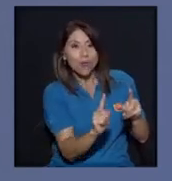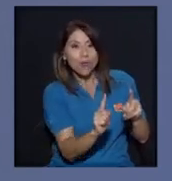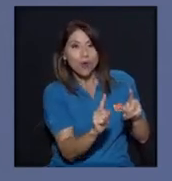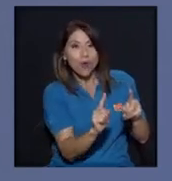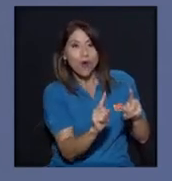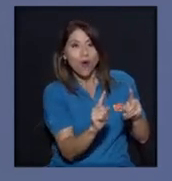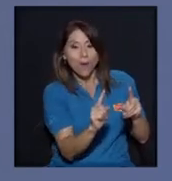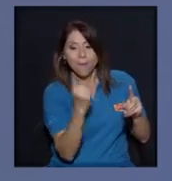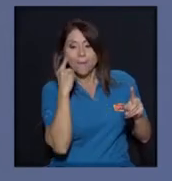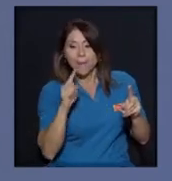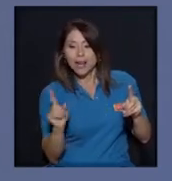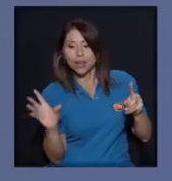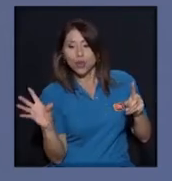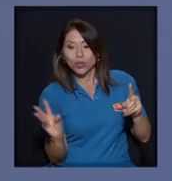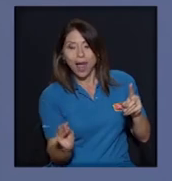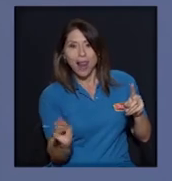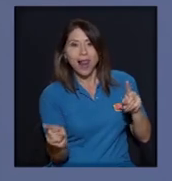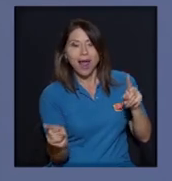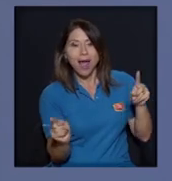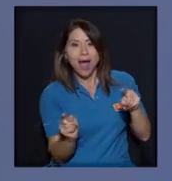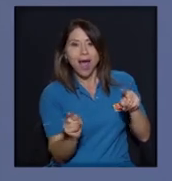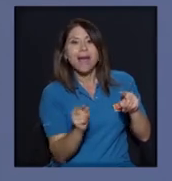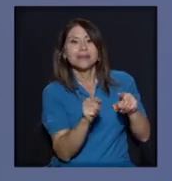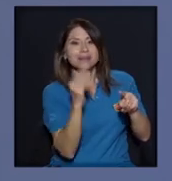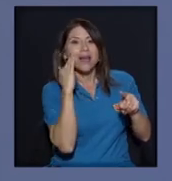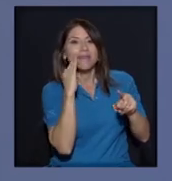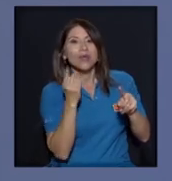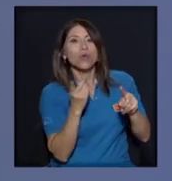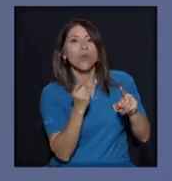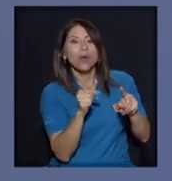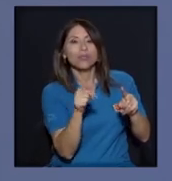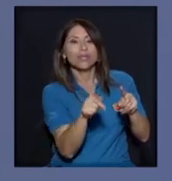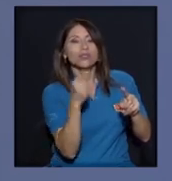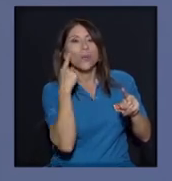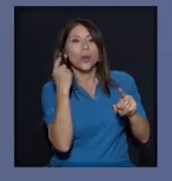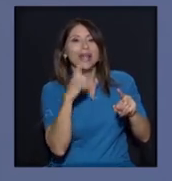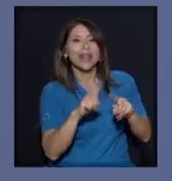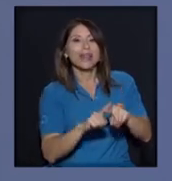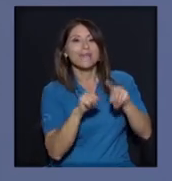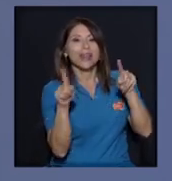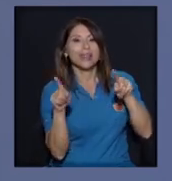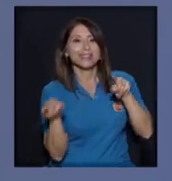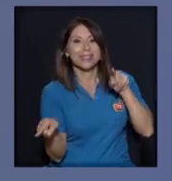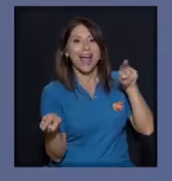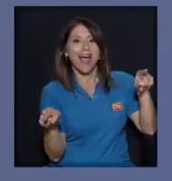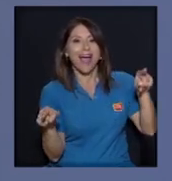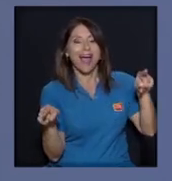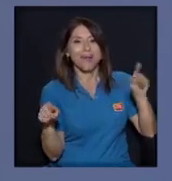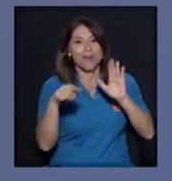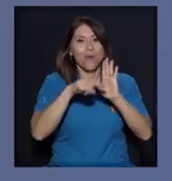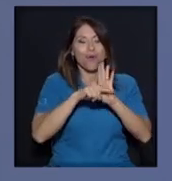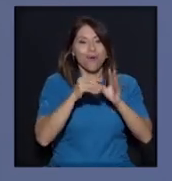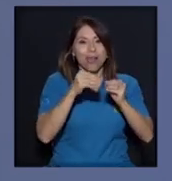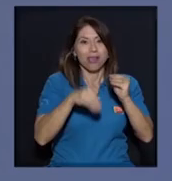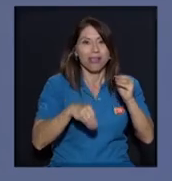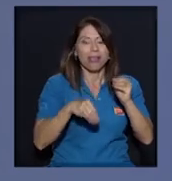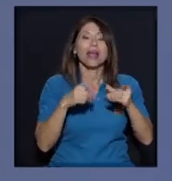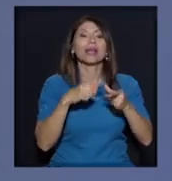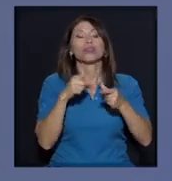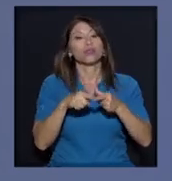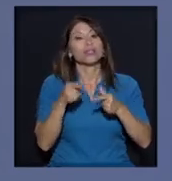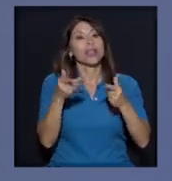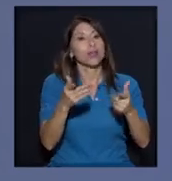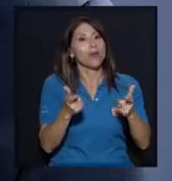diferencia. Ahora hay un nivel, una riqueza de información de los hogares, e